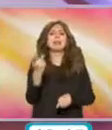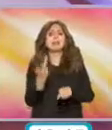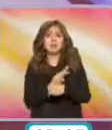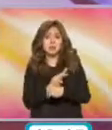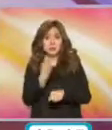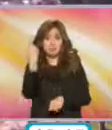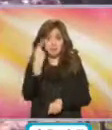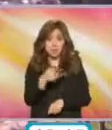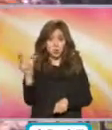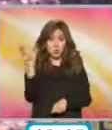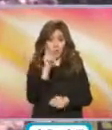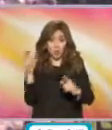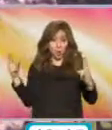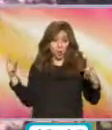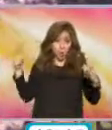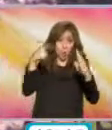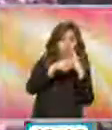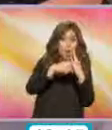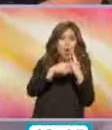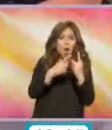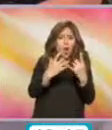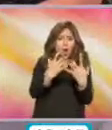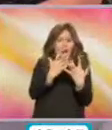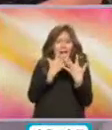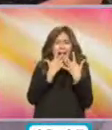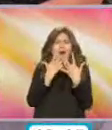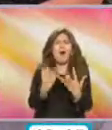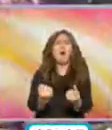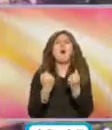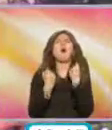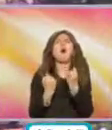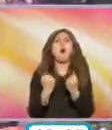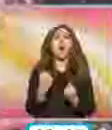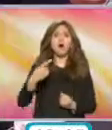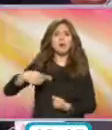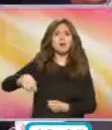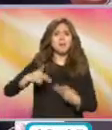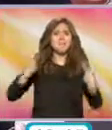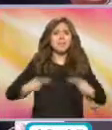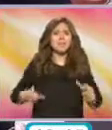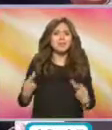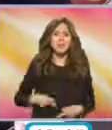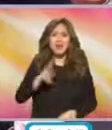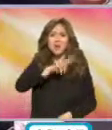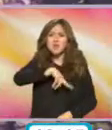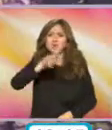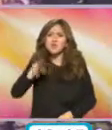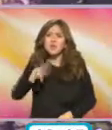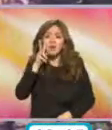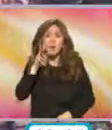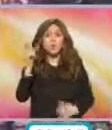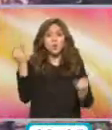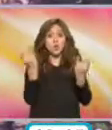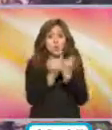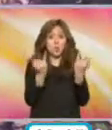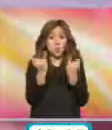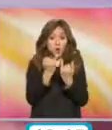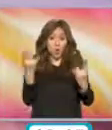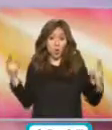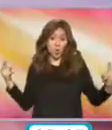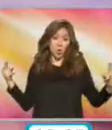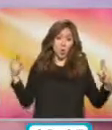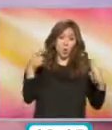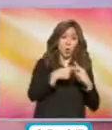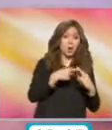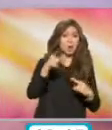embargo, cada que sucede un gol, lo gritamos como si nunca en la vida hubiéramos visto algo parecido. Incluso los jugadores, ¿no? Con cada gol, aun cuando